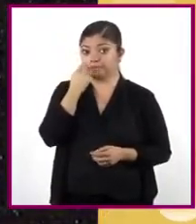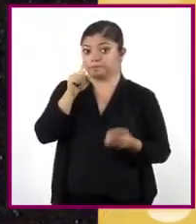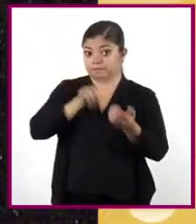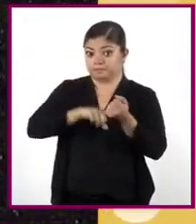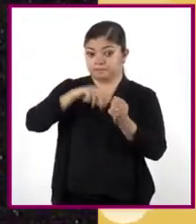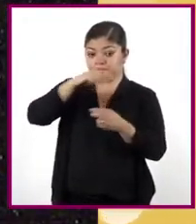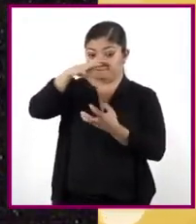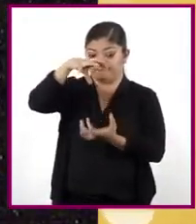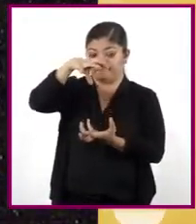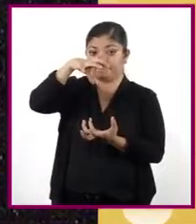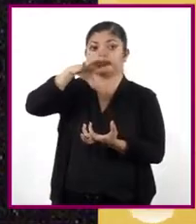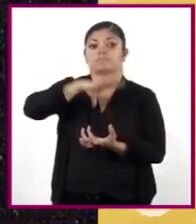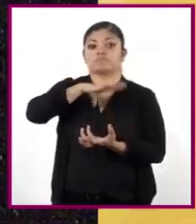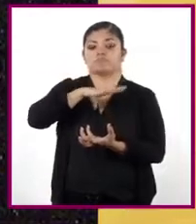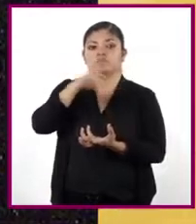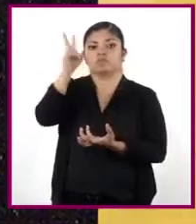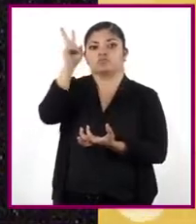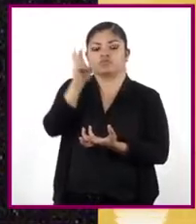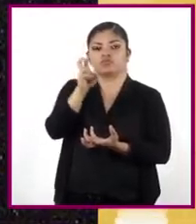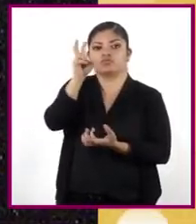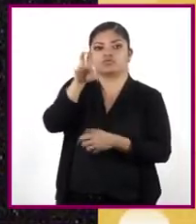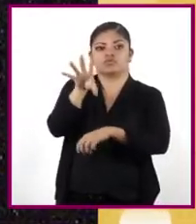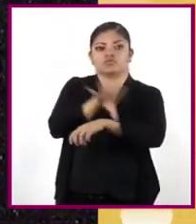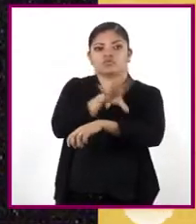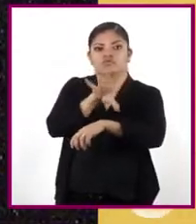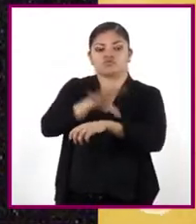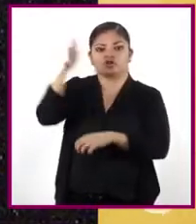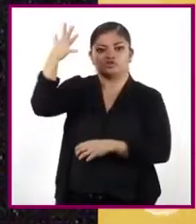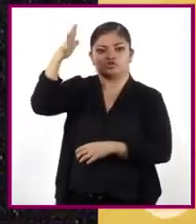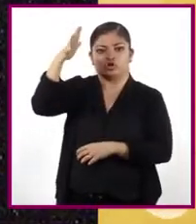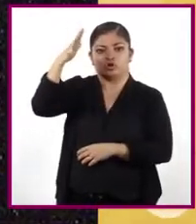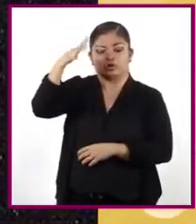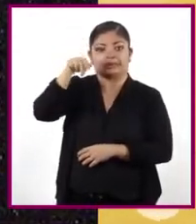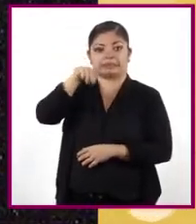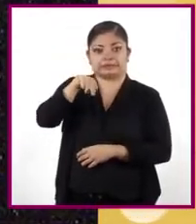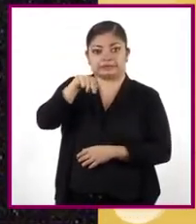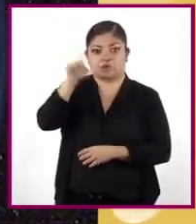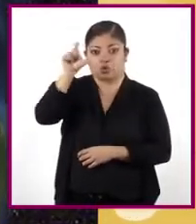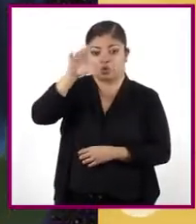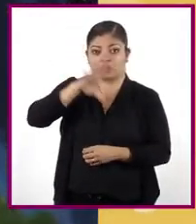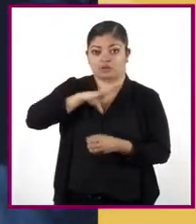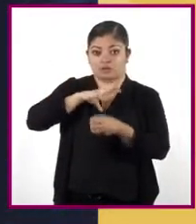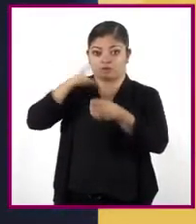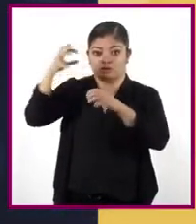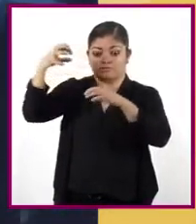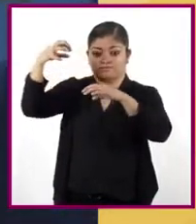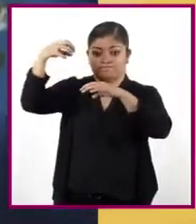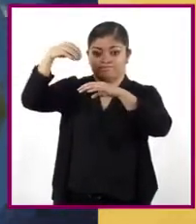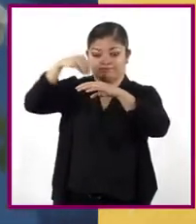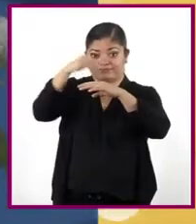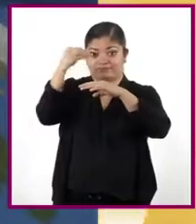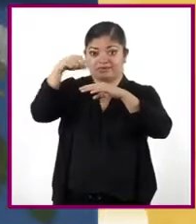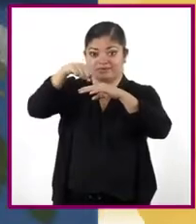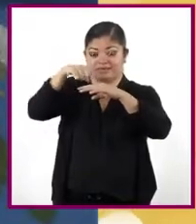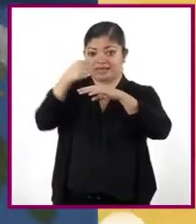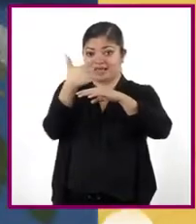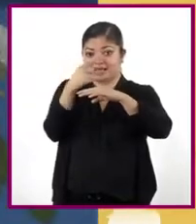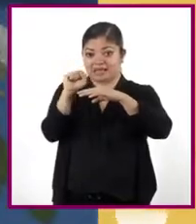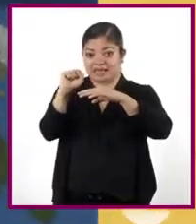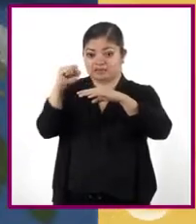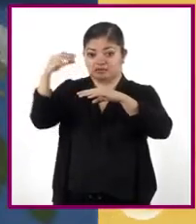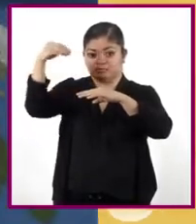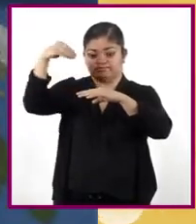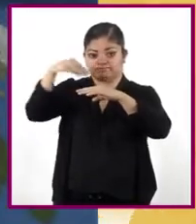nuestro planeta retienen partículas cargadas emitidas por el Sol. Estas, al chocar con partículas de gas que se encuentran en la atmósfera